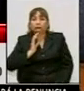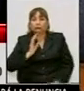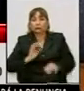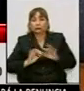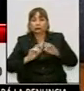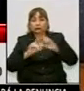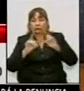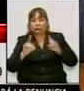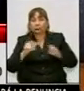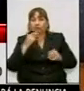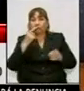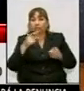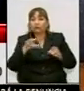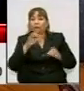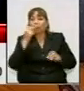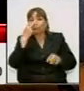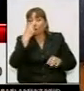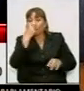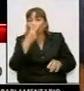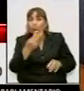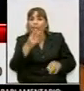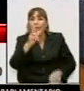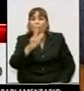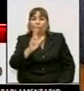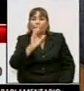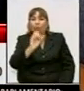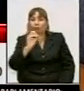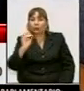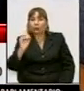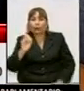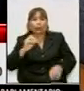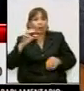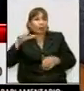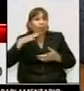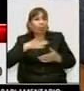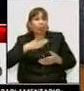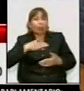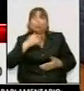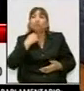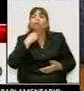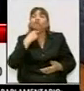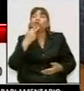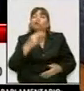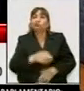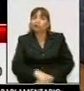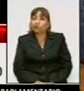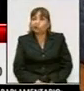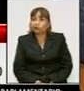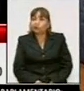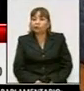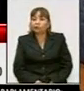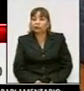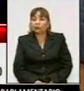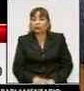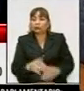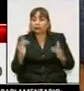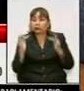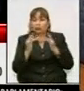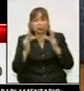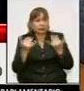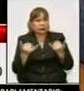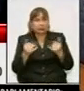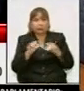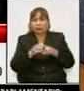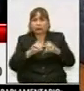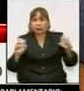computadoras y encontraron más de 300 grabaciones mías. ¿Cuáles son sus relaciones actuales con Chimpún Callao?